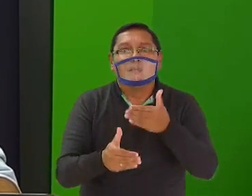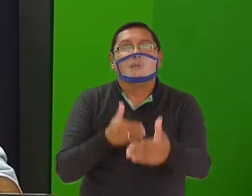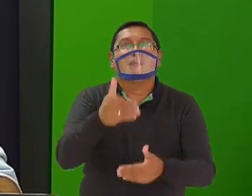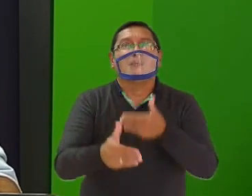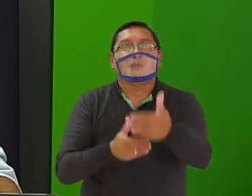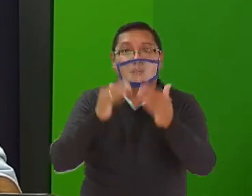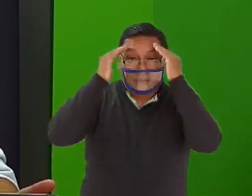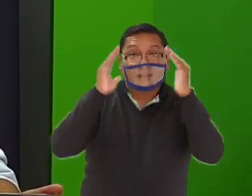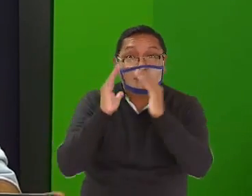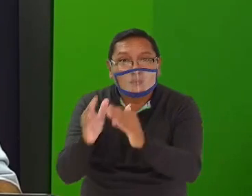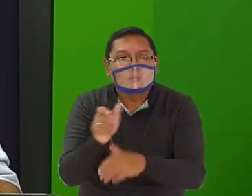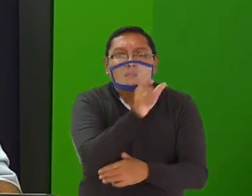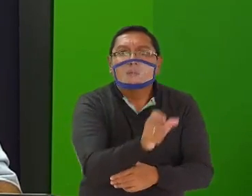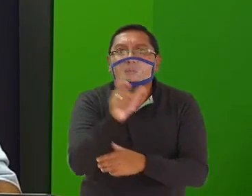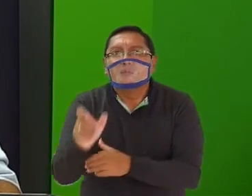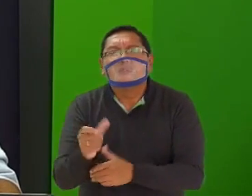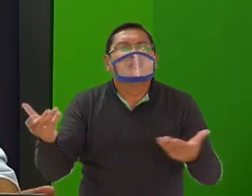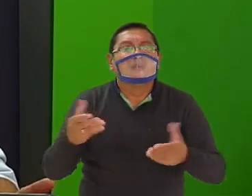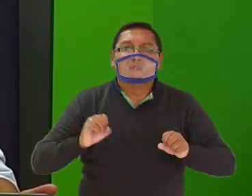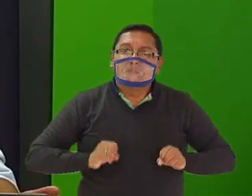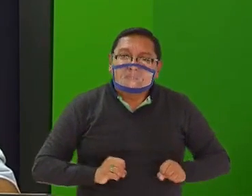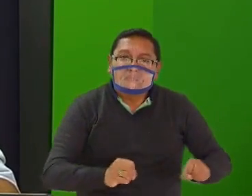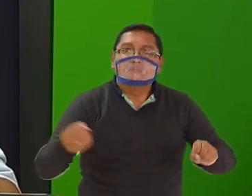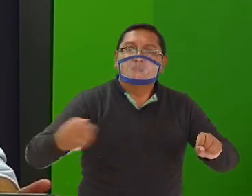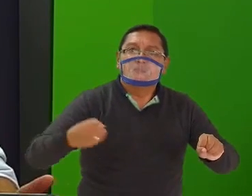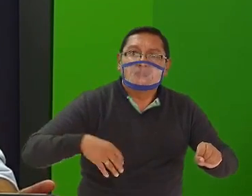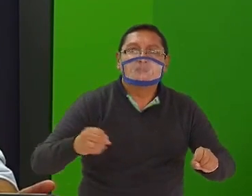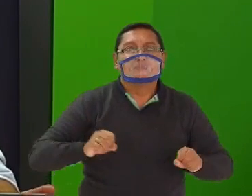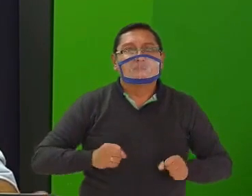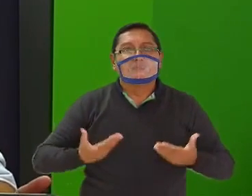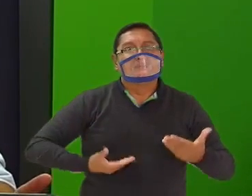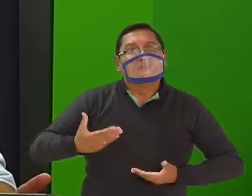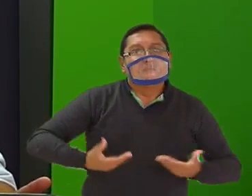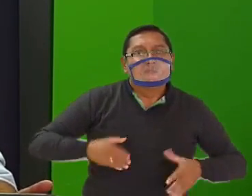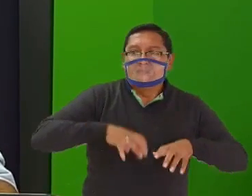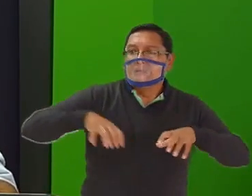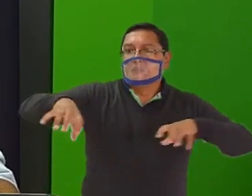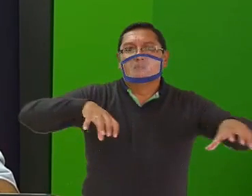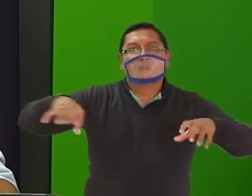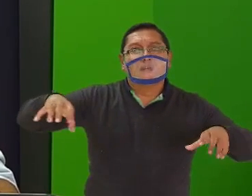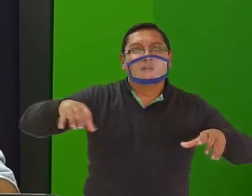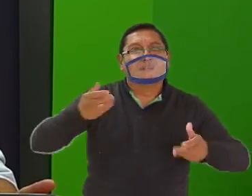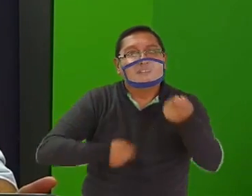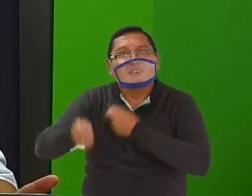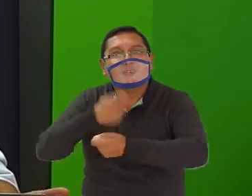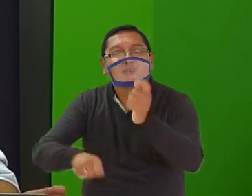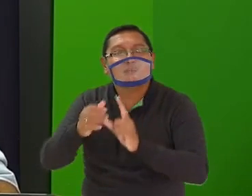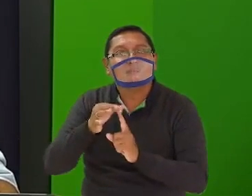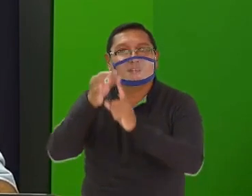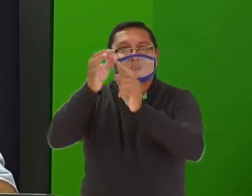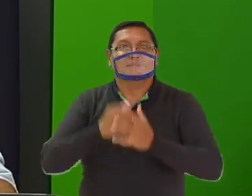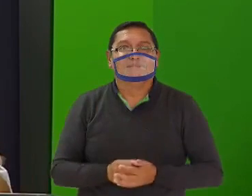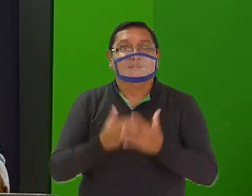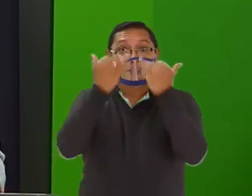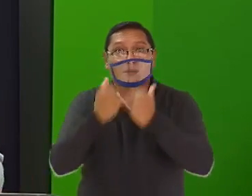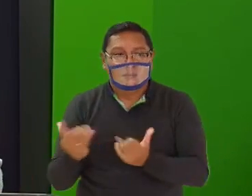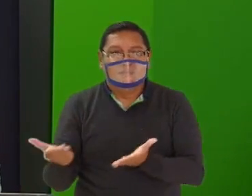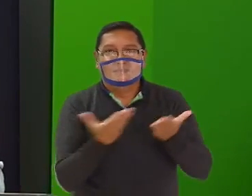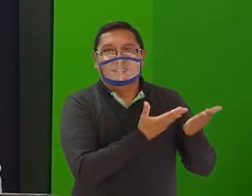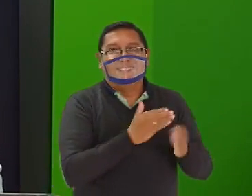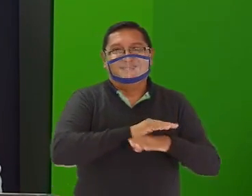público en centros comerciales y establecimientos de comercio especializado. Quiero invitar al secretario de